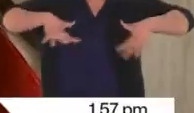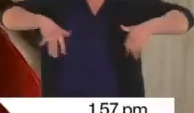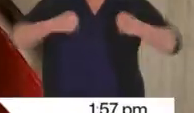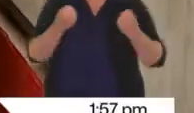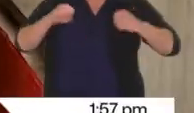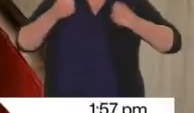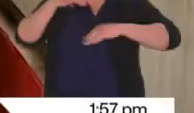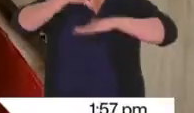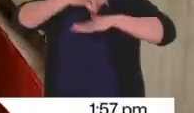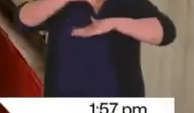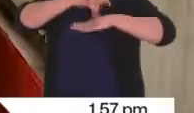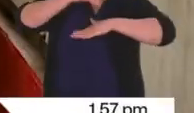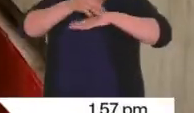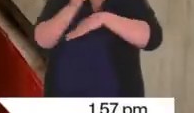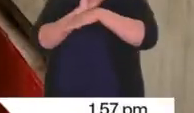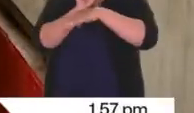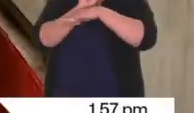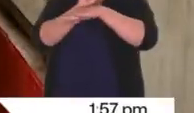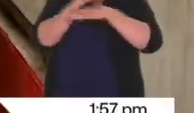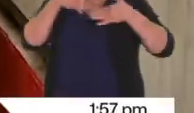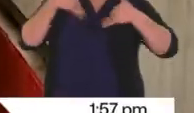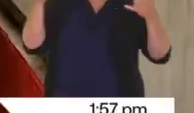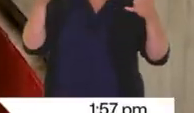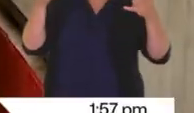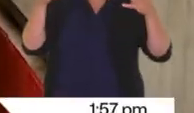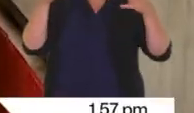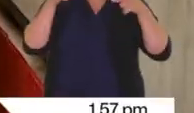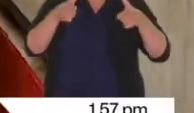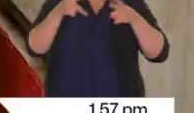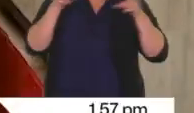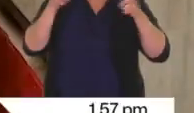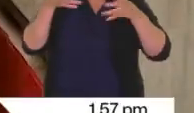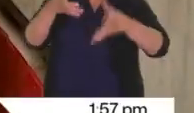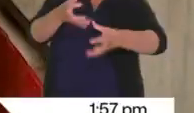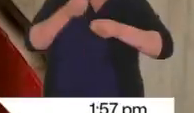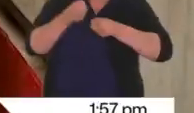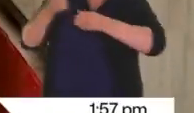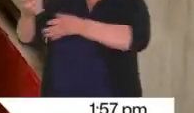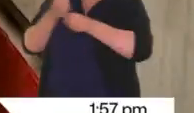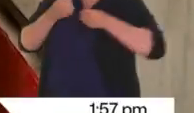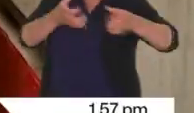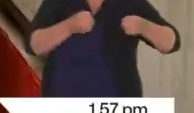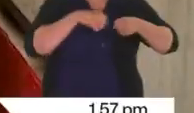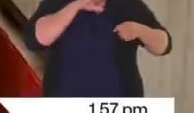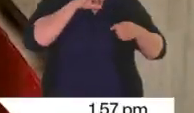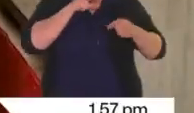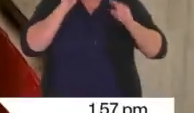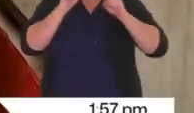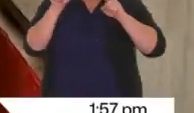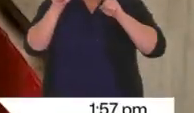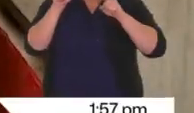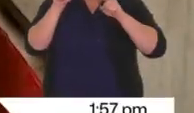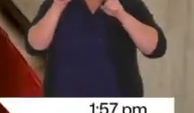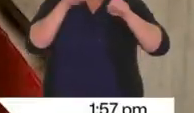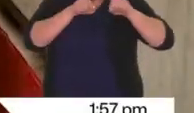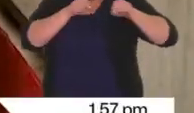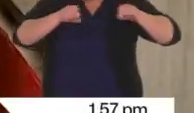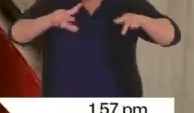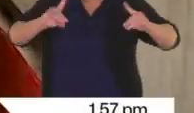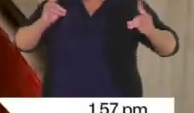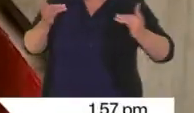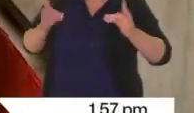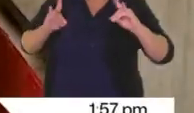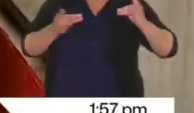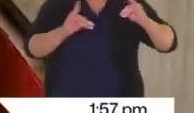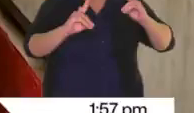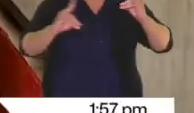fundación colitas felices Está realizando una jornada de adopción todos estos perritos que ustedes Ven aquí están buscando un hogar un hogar para